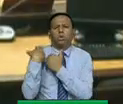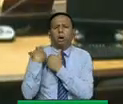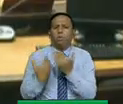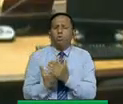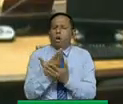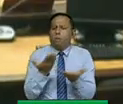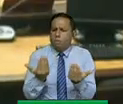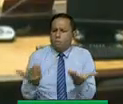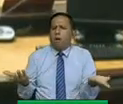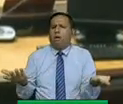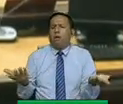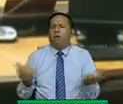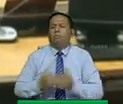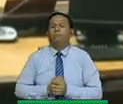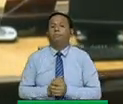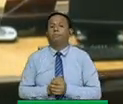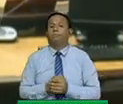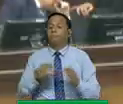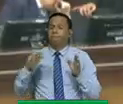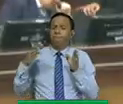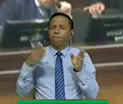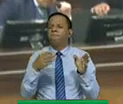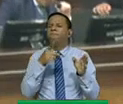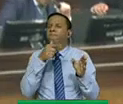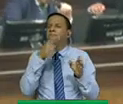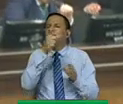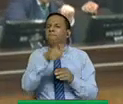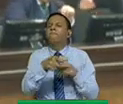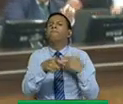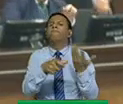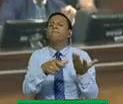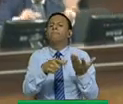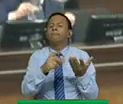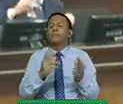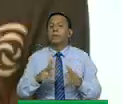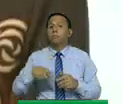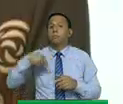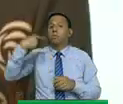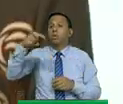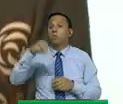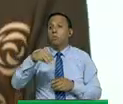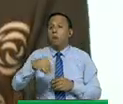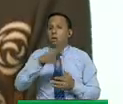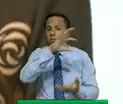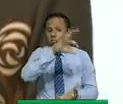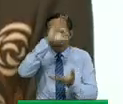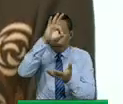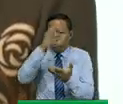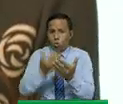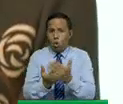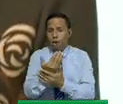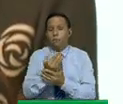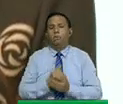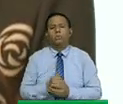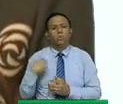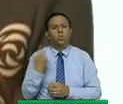allá, ahora se dirige la mirada. ¿Qué podría ser el próximo martes? Nosotros como UNES no vamos a pelear ningún espacio.